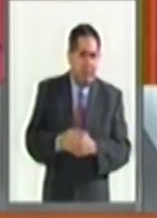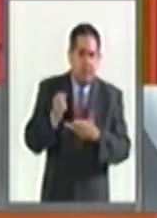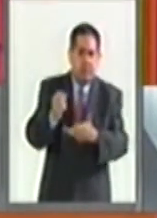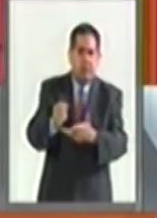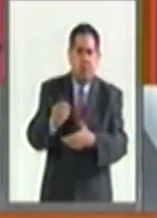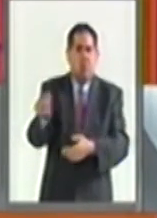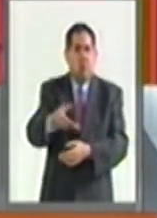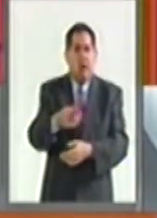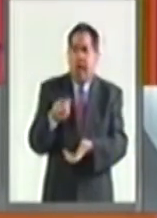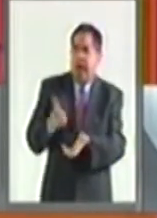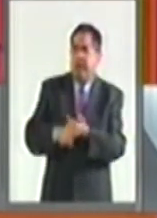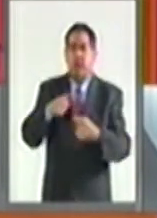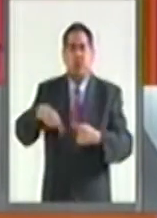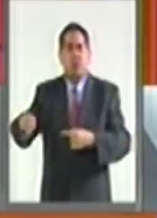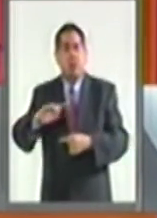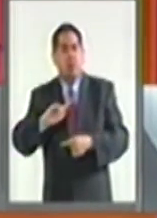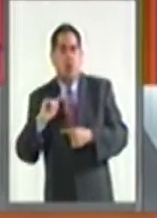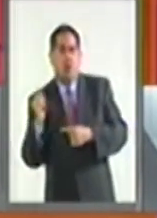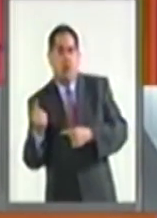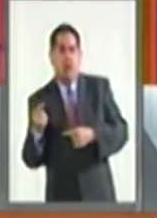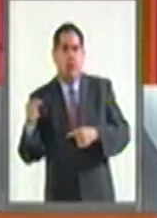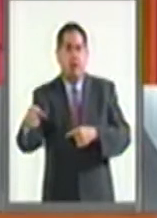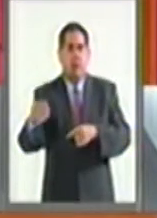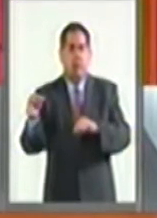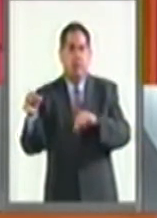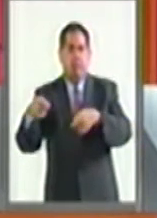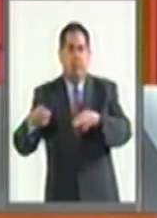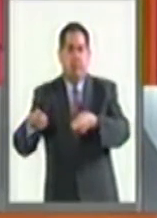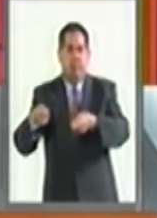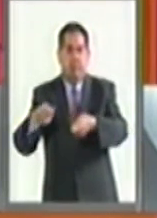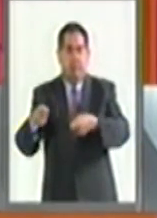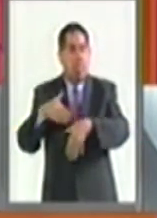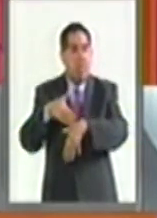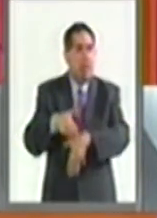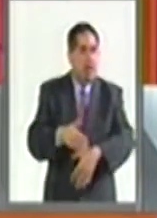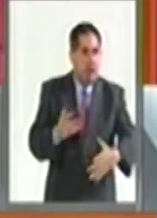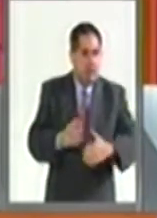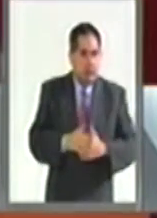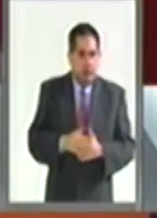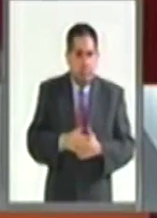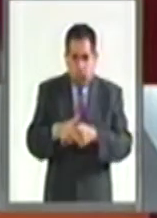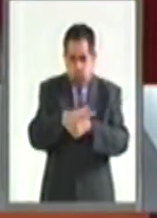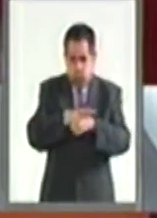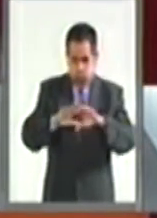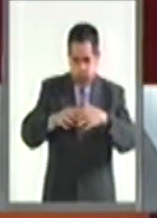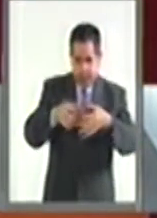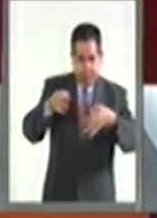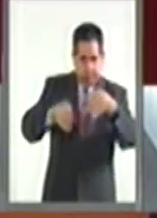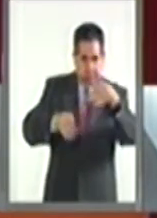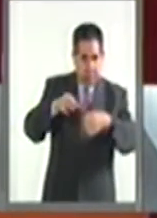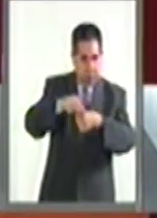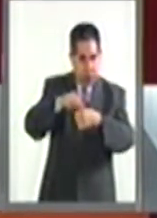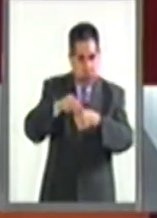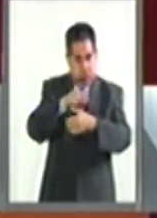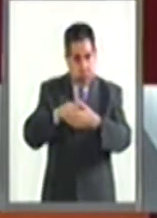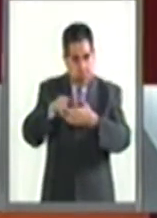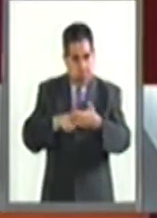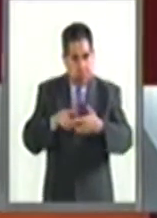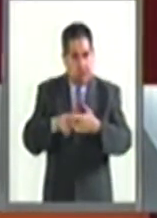a pesar de que se aprueba esta reforma, los organismos públicos locales y los tribunales